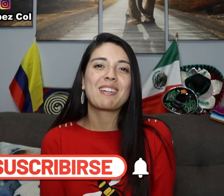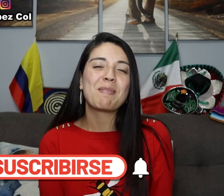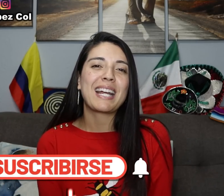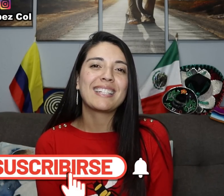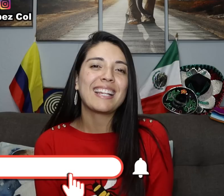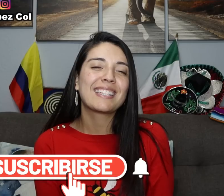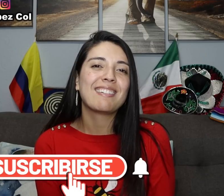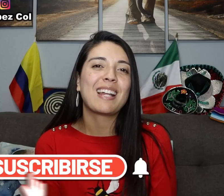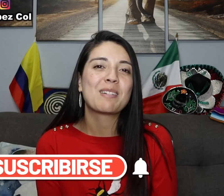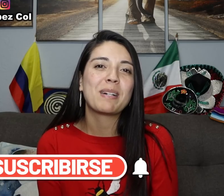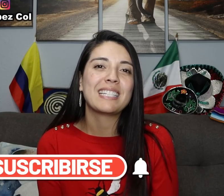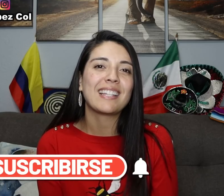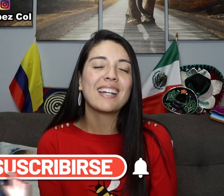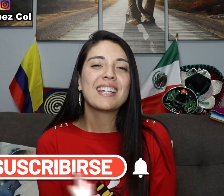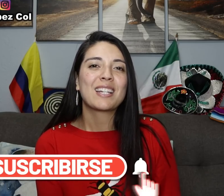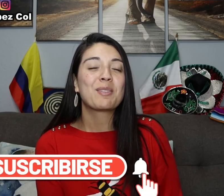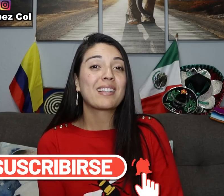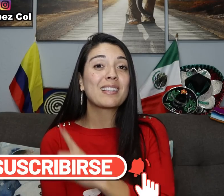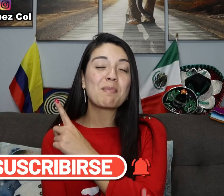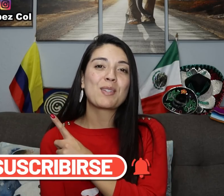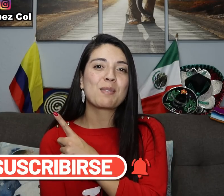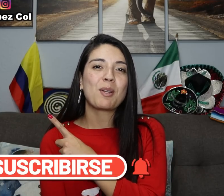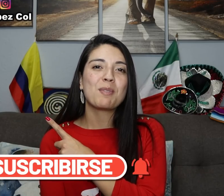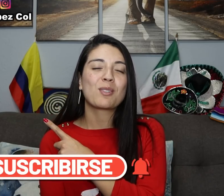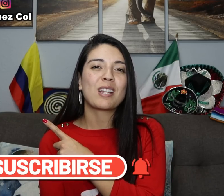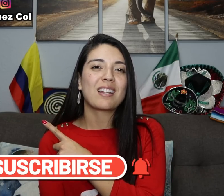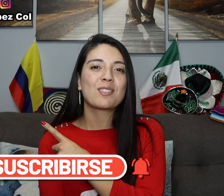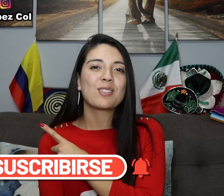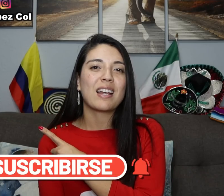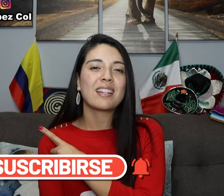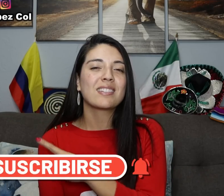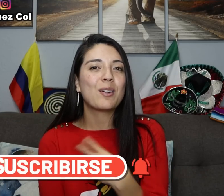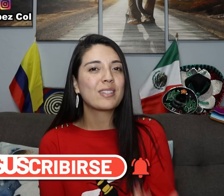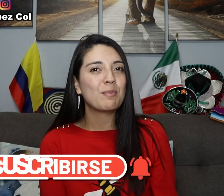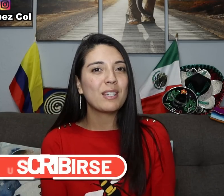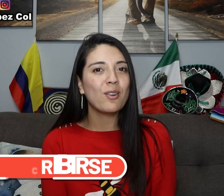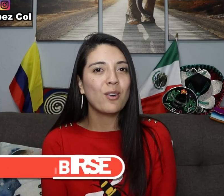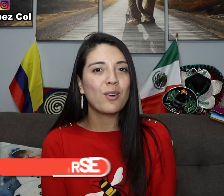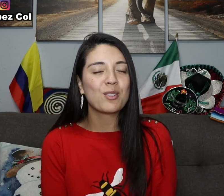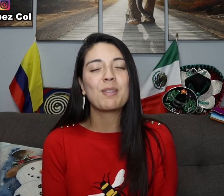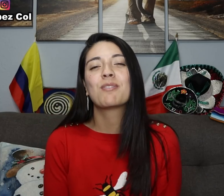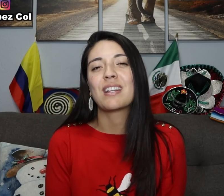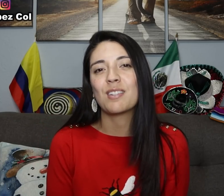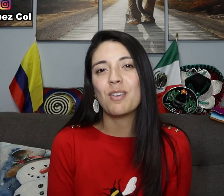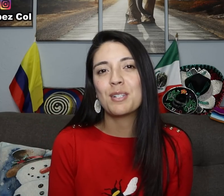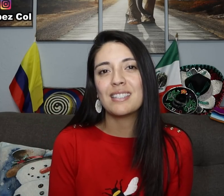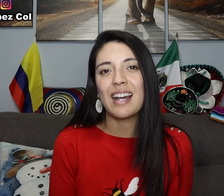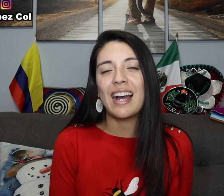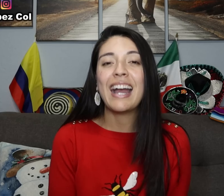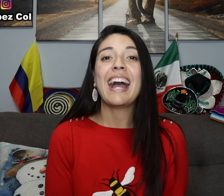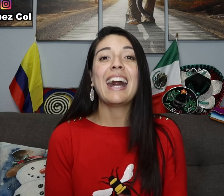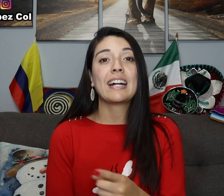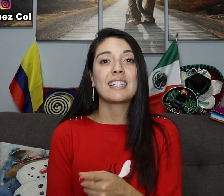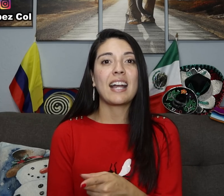se suscriban a mi canal y activen la campanita. Recuerden que también los espero en mis otras redes sociales. Ahora sí, mijos, mi frase